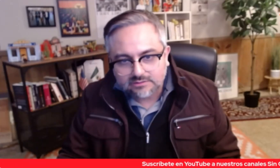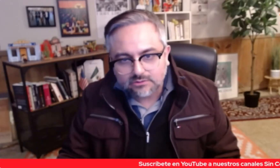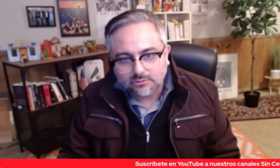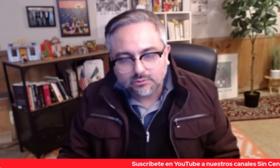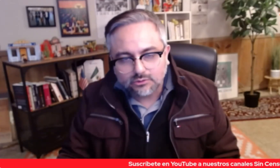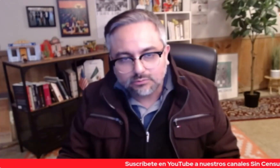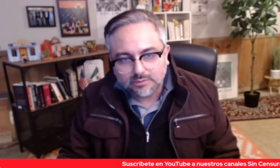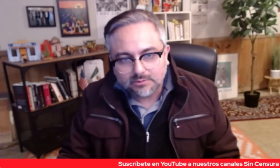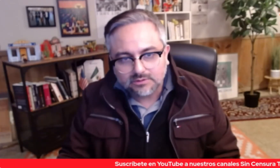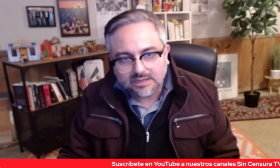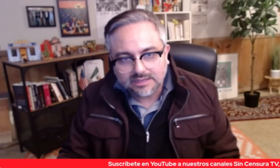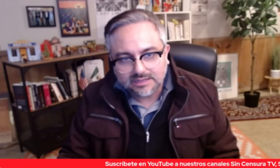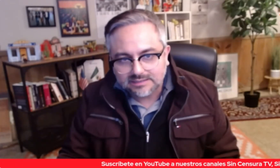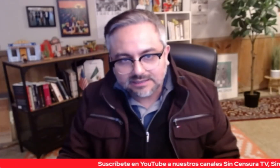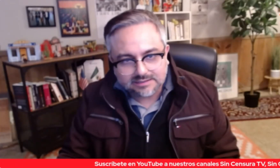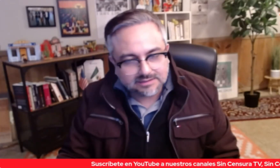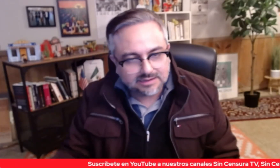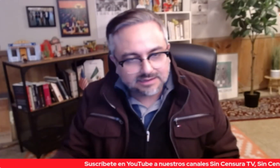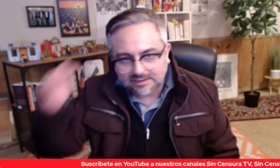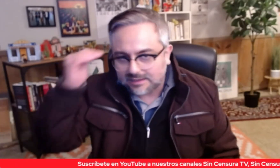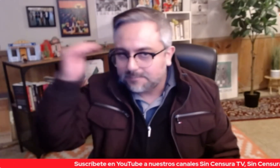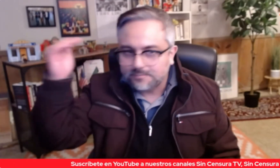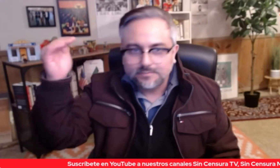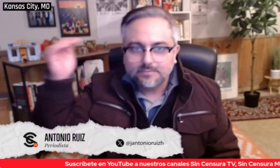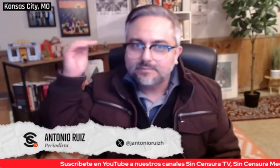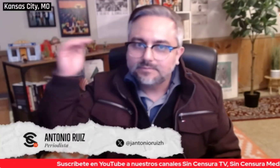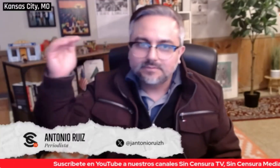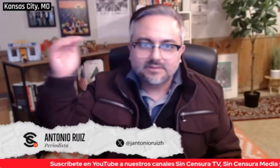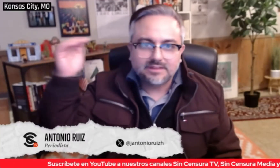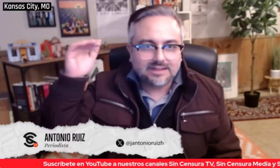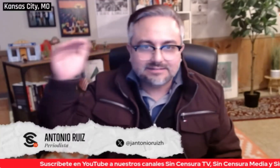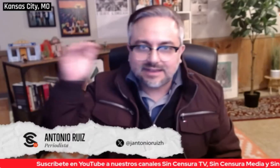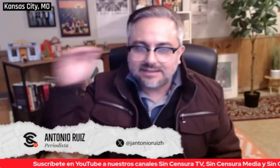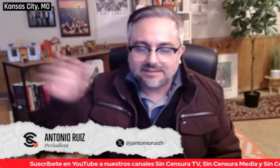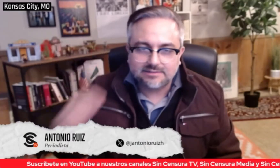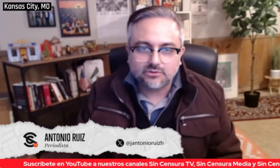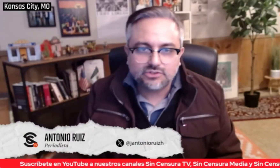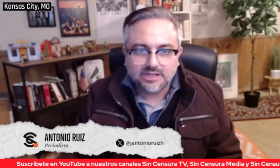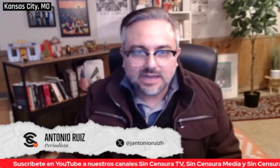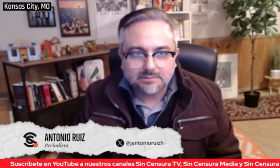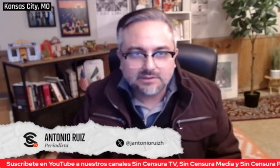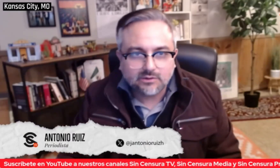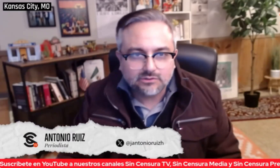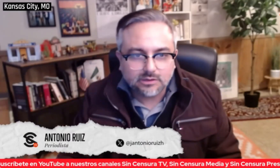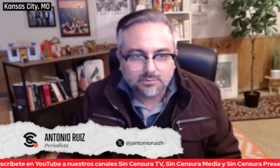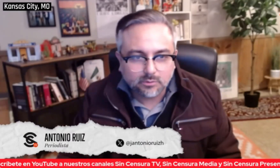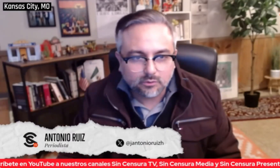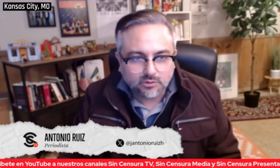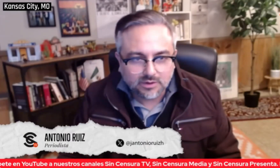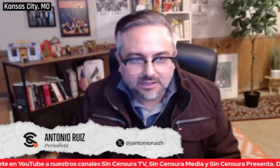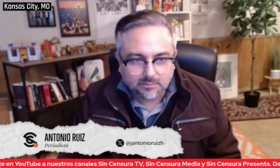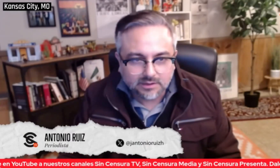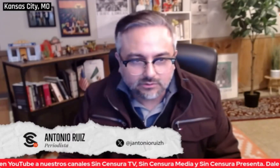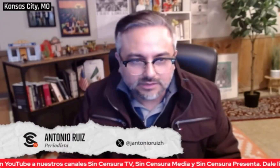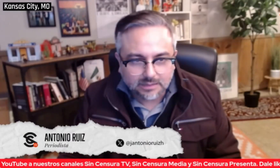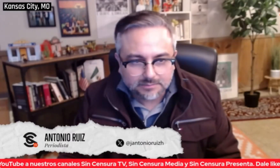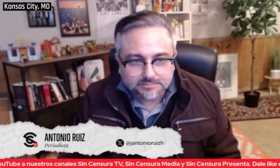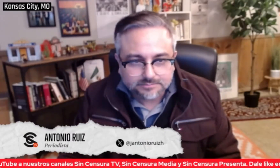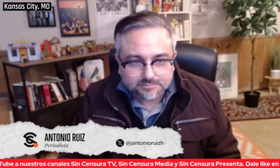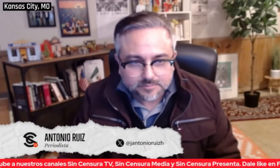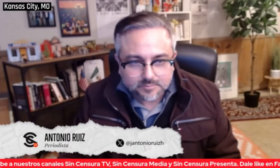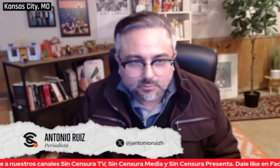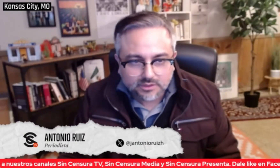dado cuenta de esto muchos miembros de la derecha que ya están hasta acá de las caídas de sochil galves y con esto le pido por favor al equipo que nos